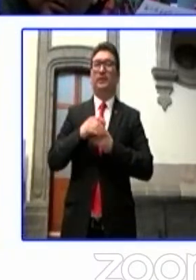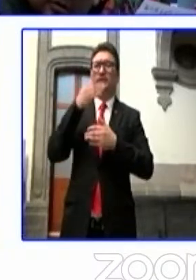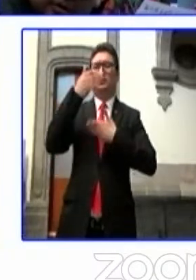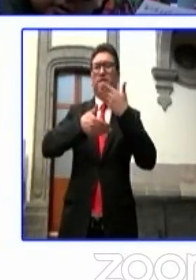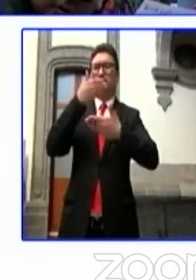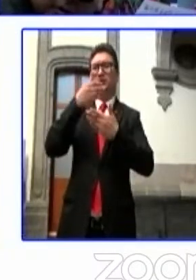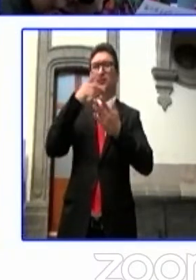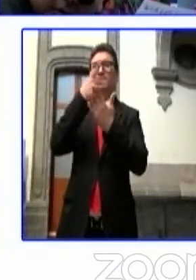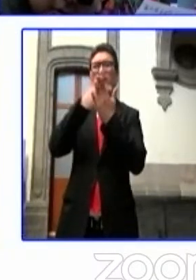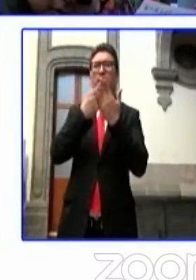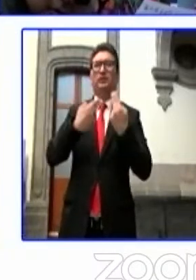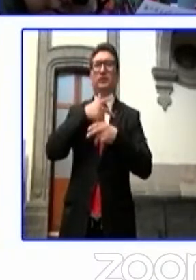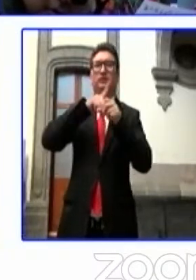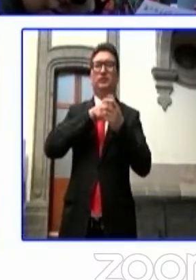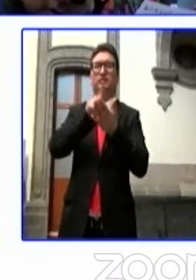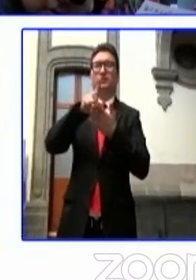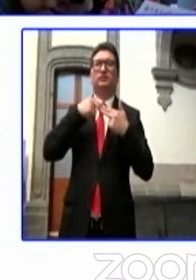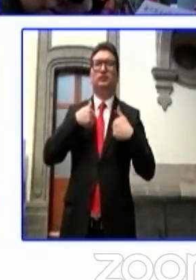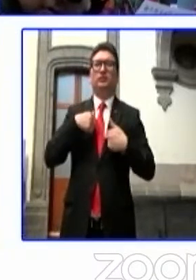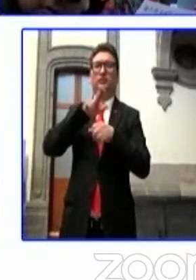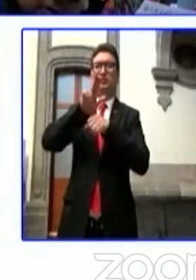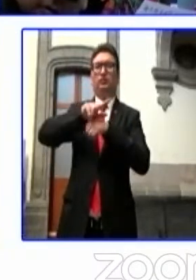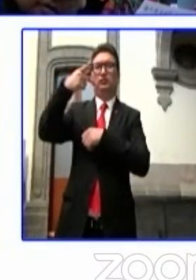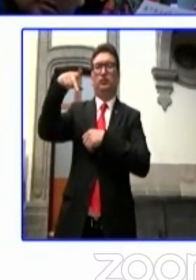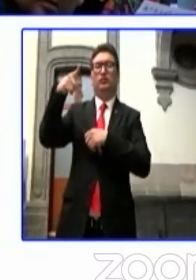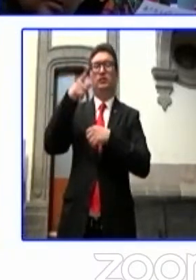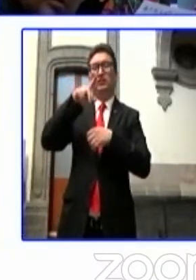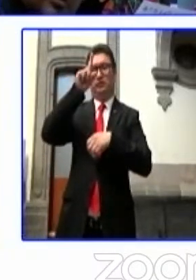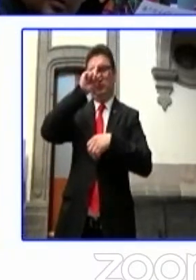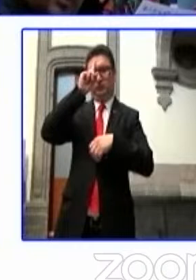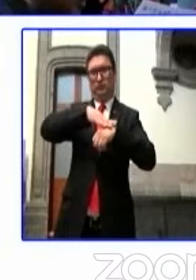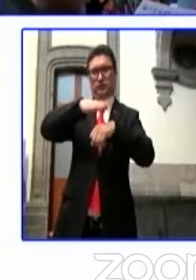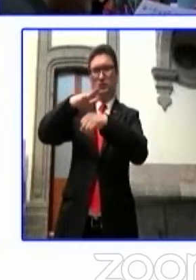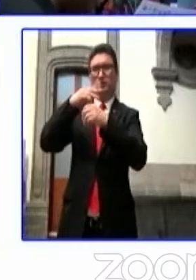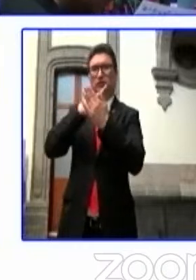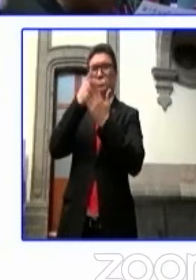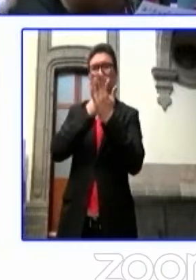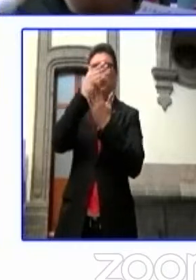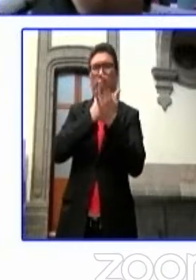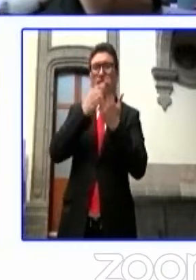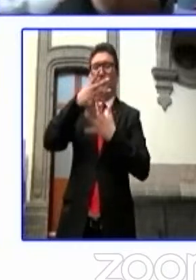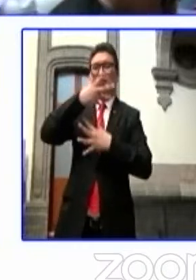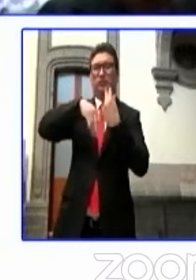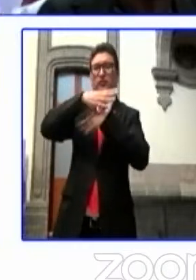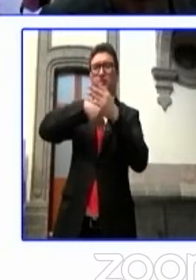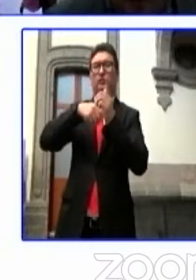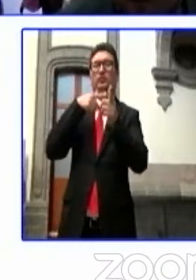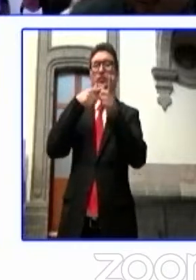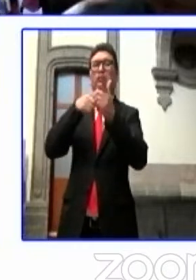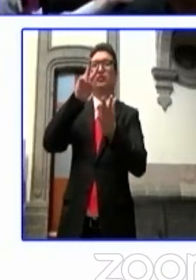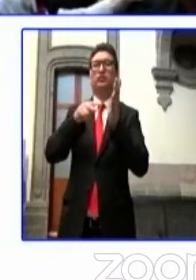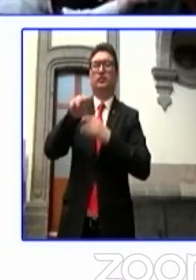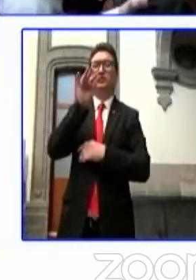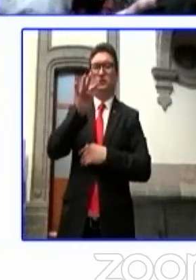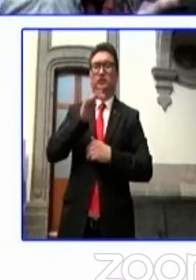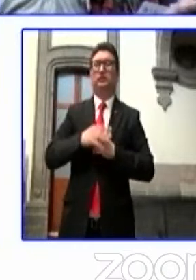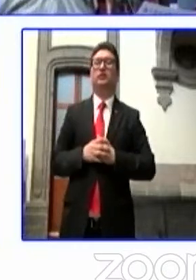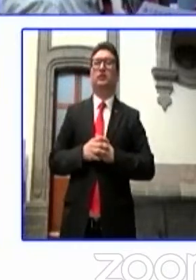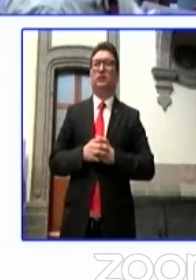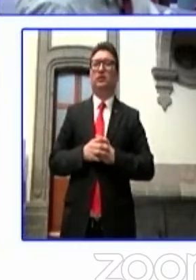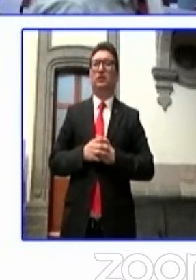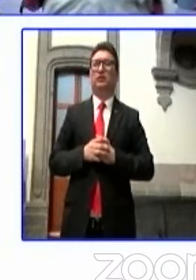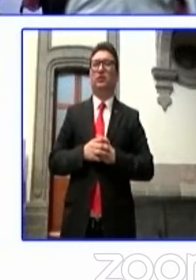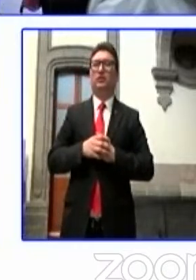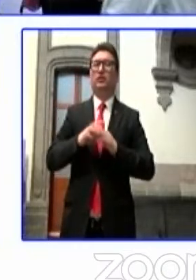Plan Nacional de Derechos Humanos de Honduras, las recomendaciones y la Agenda Nacional de Objetivos de Desarrollo Sostenible 2019,